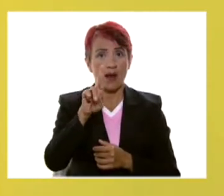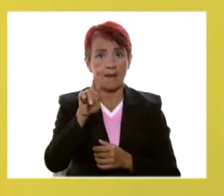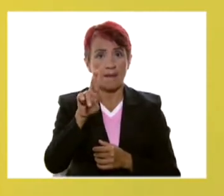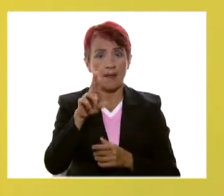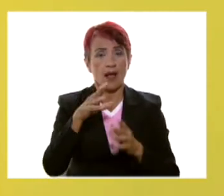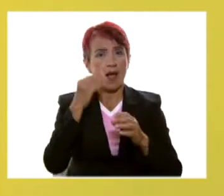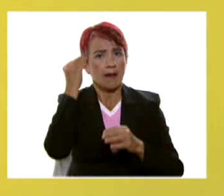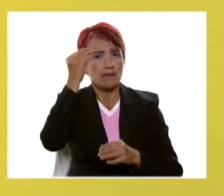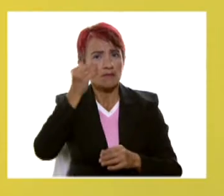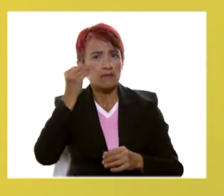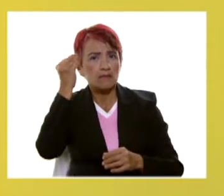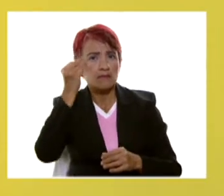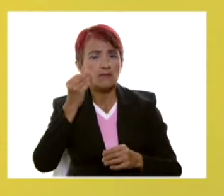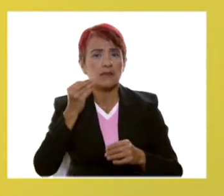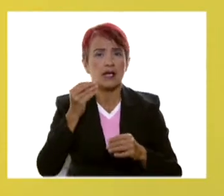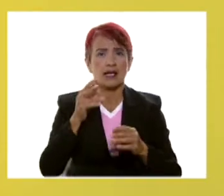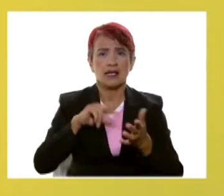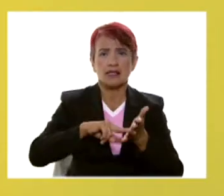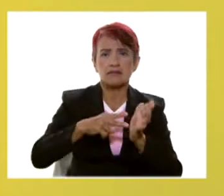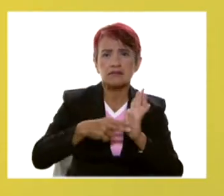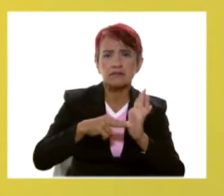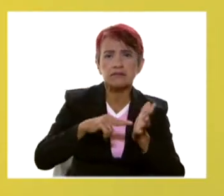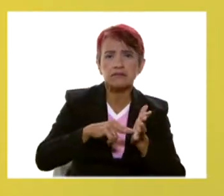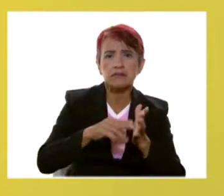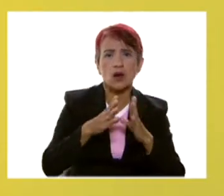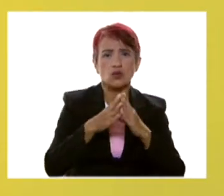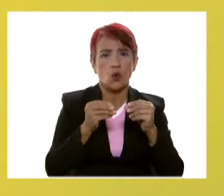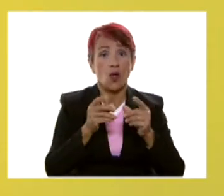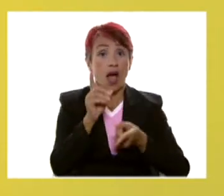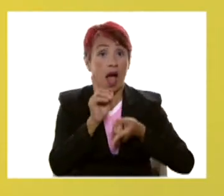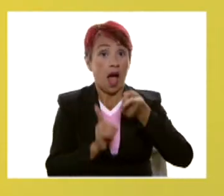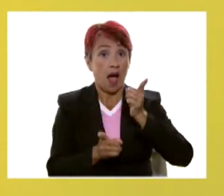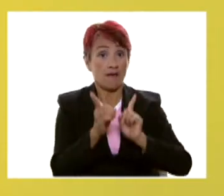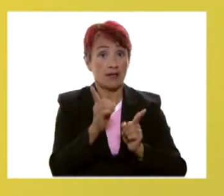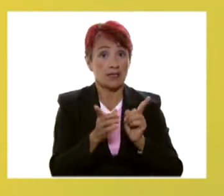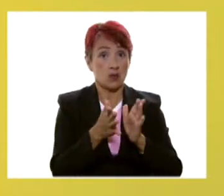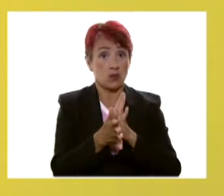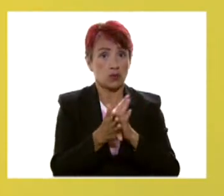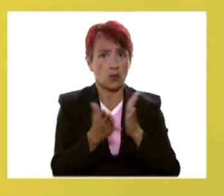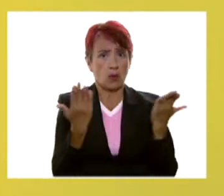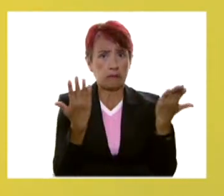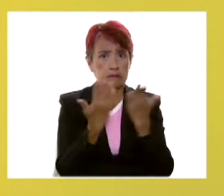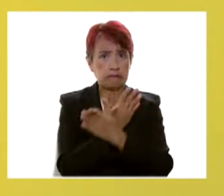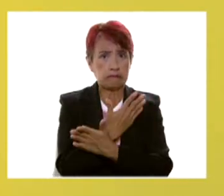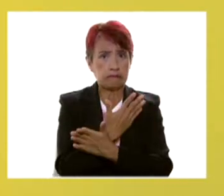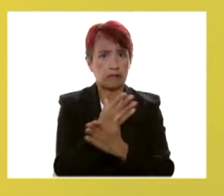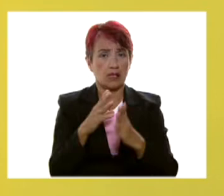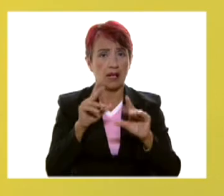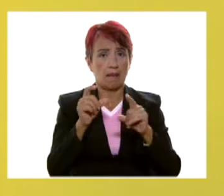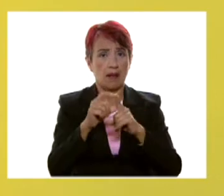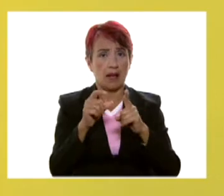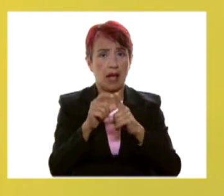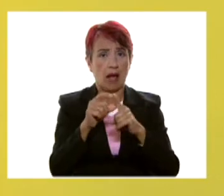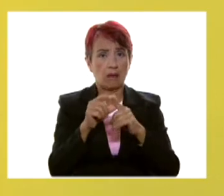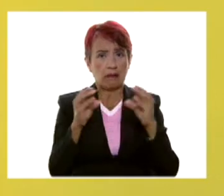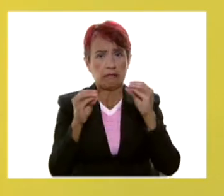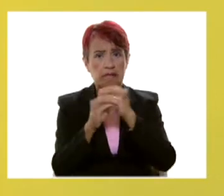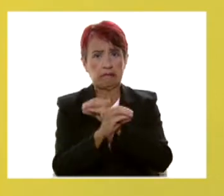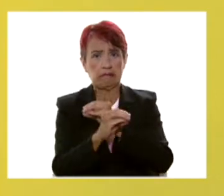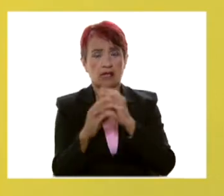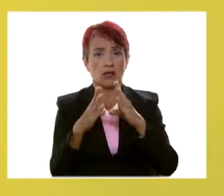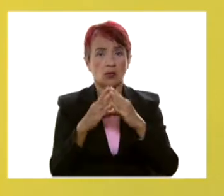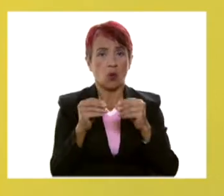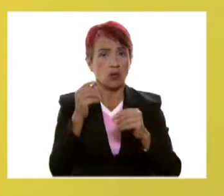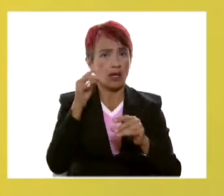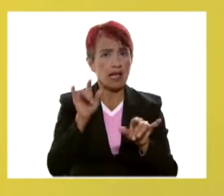hechos, opiniones, suposiciones. A veces nos pasa que nos quieren confundir estos términos, haciéndonos creer